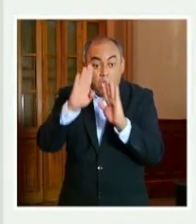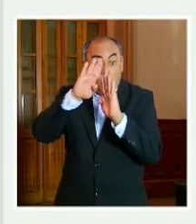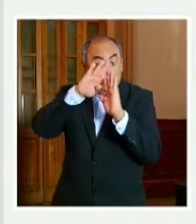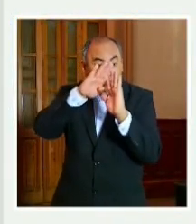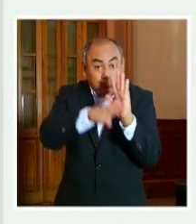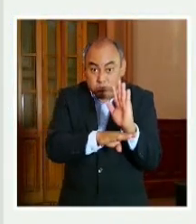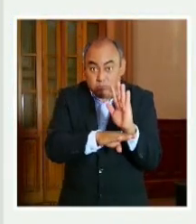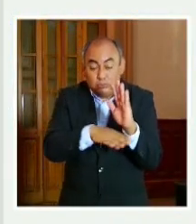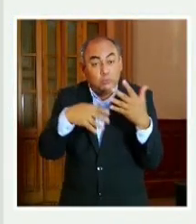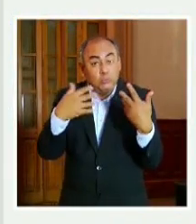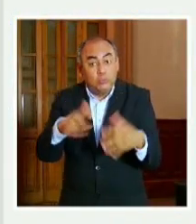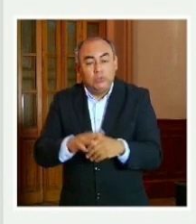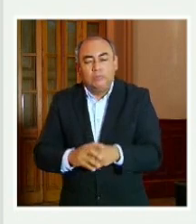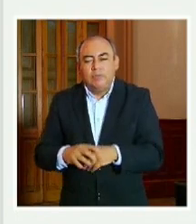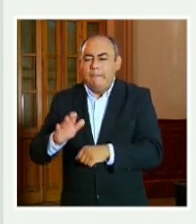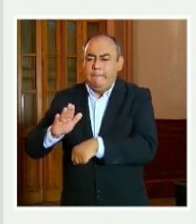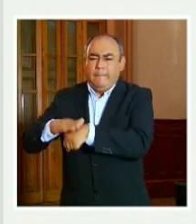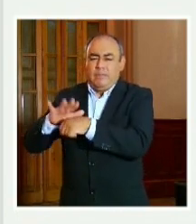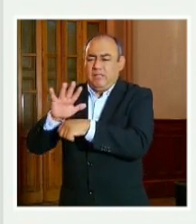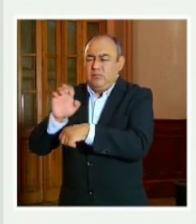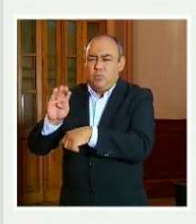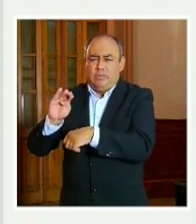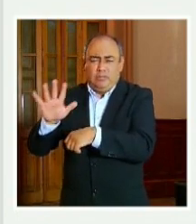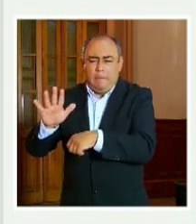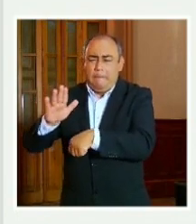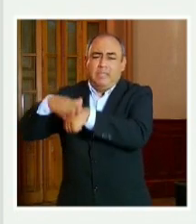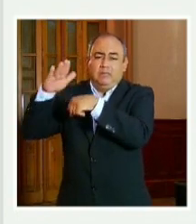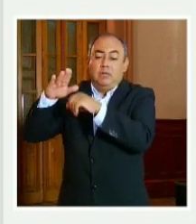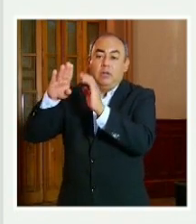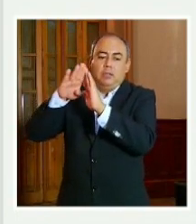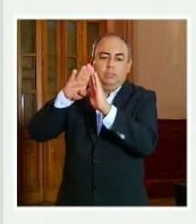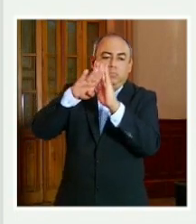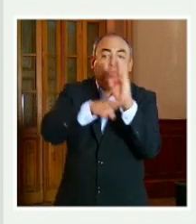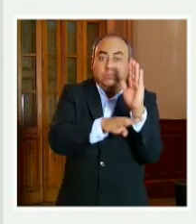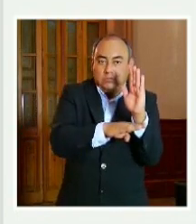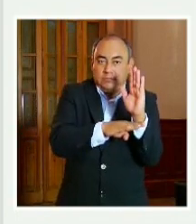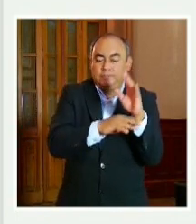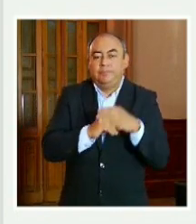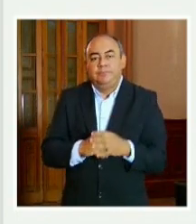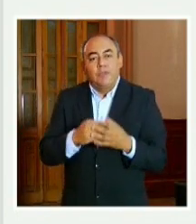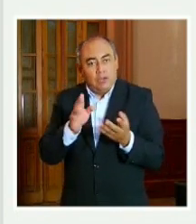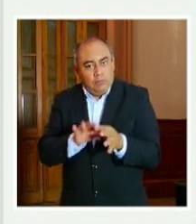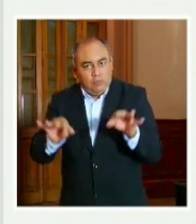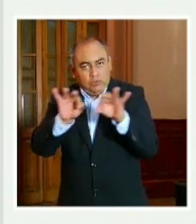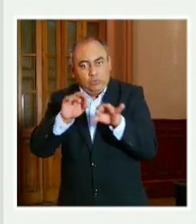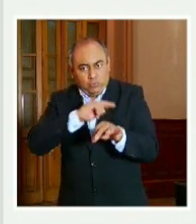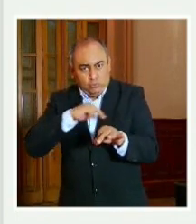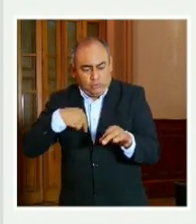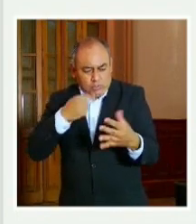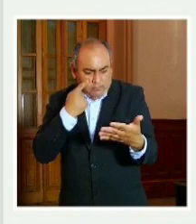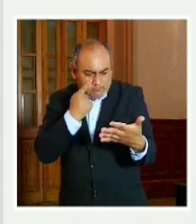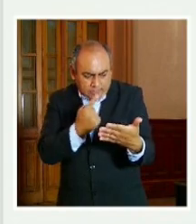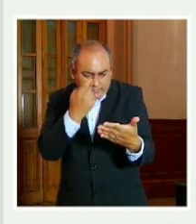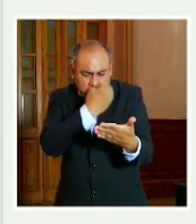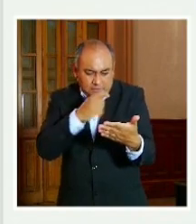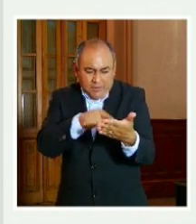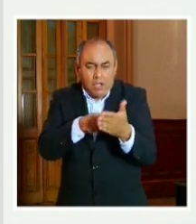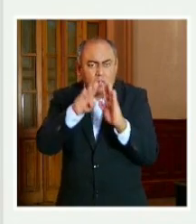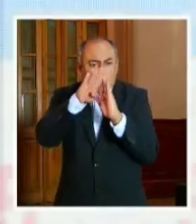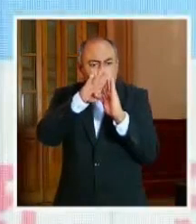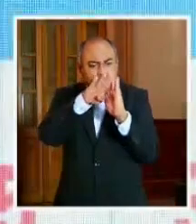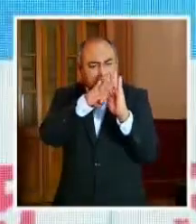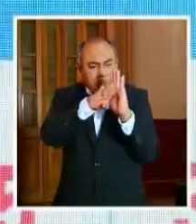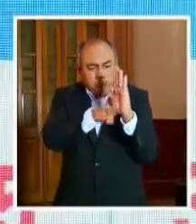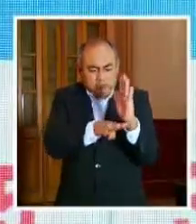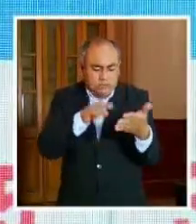promedios de 595. Entonces hay que estar muy atentos evaluando este indicador, que ya estamos a punto